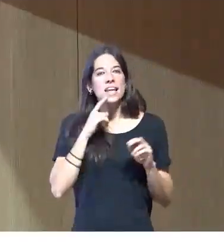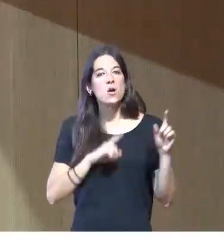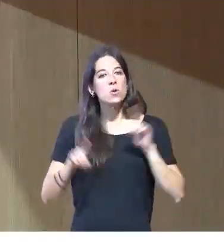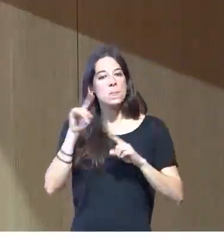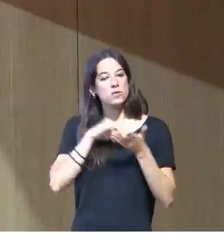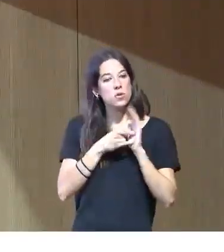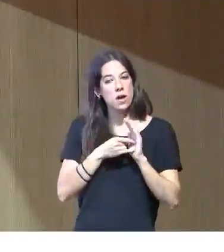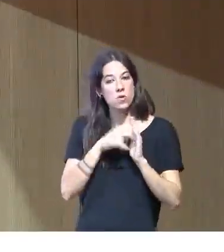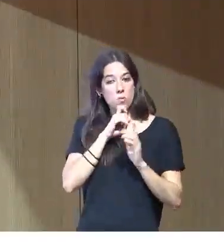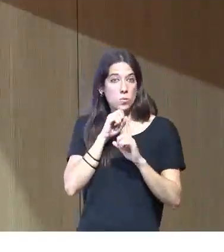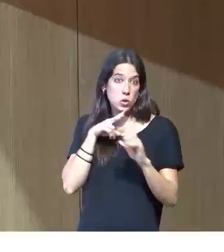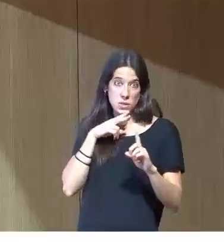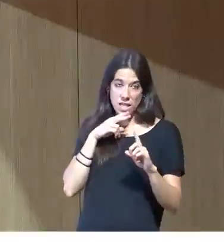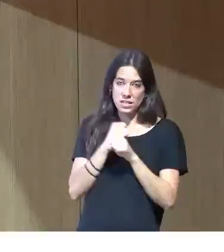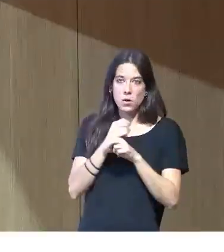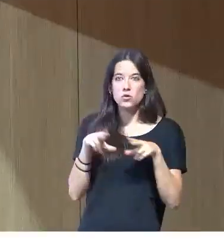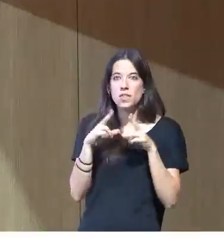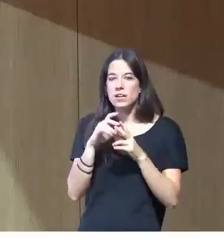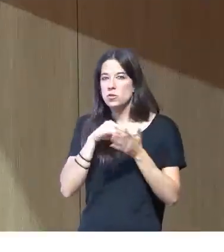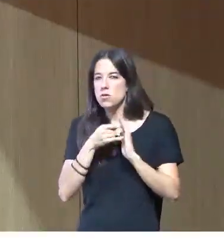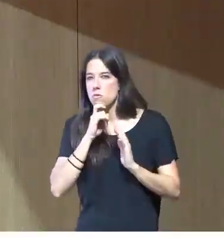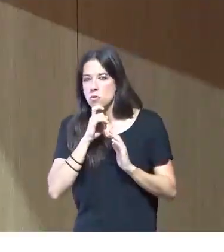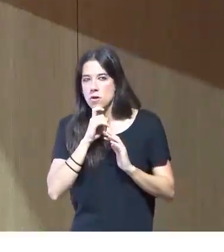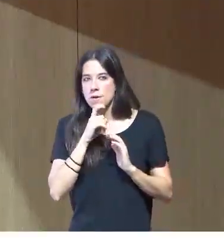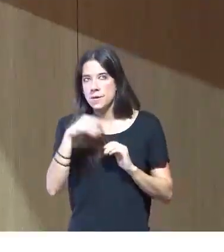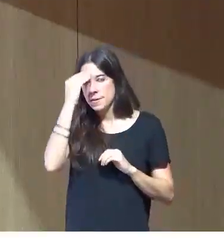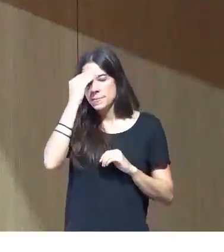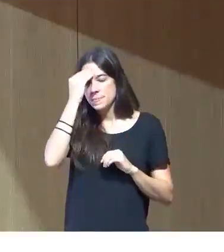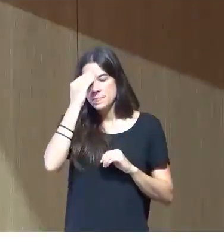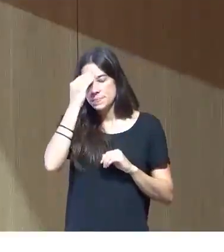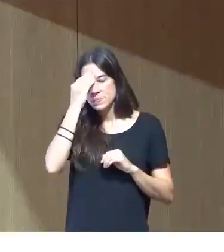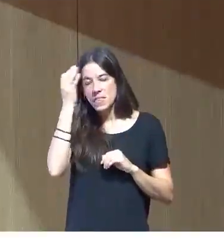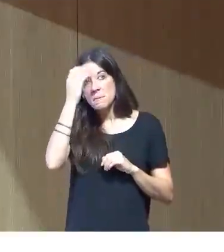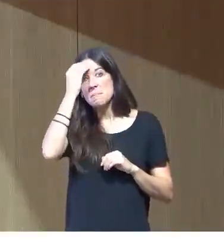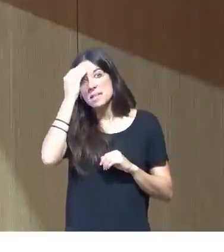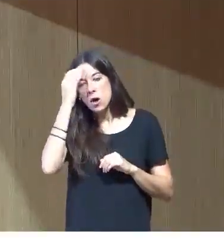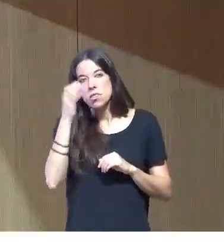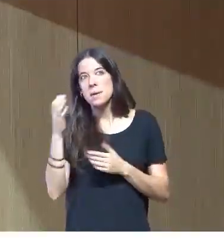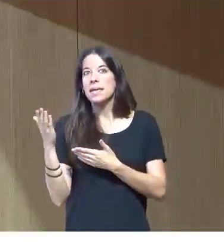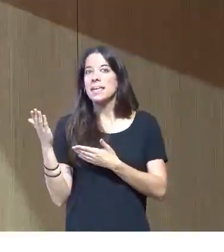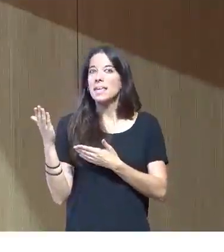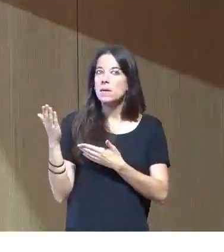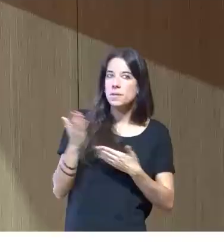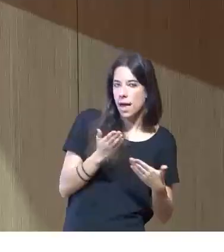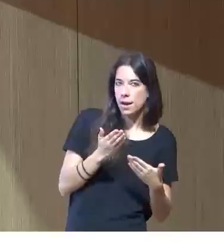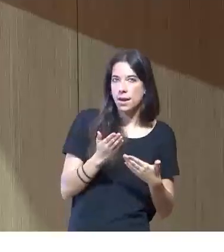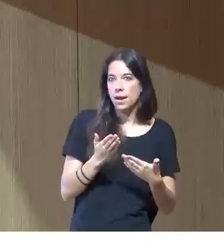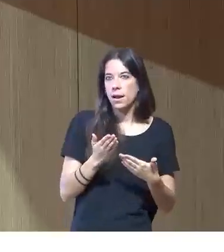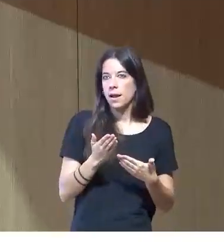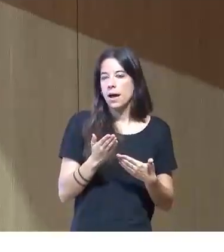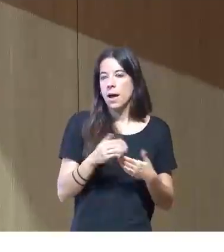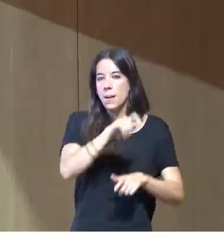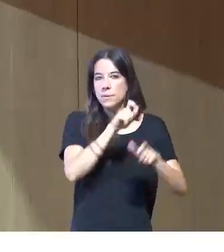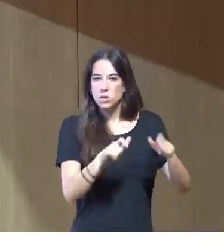lo menos del trabajo social creo que debemos de invitar a un montón de distintos